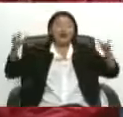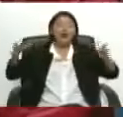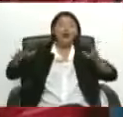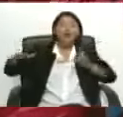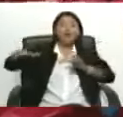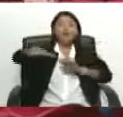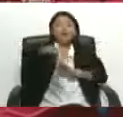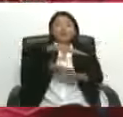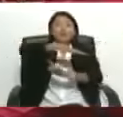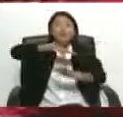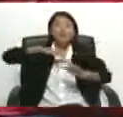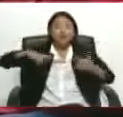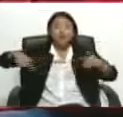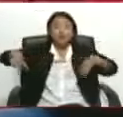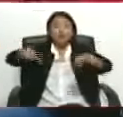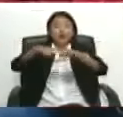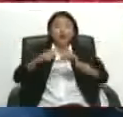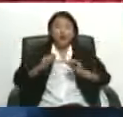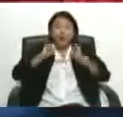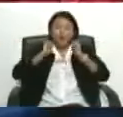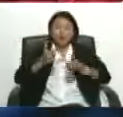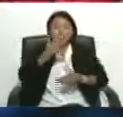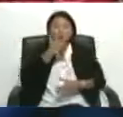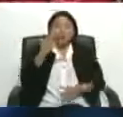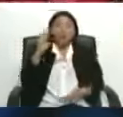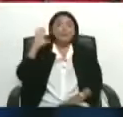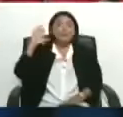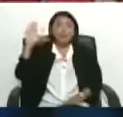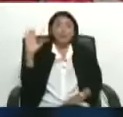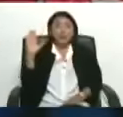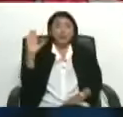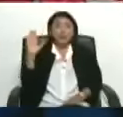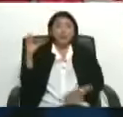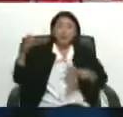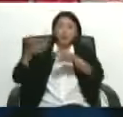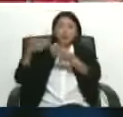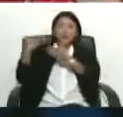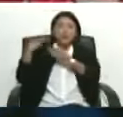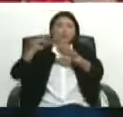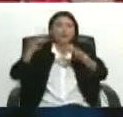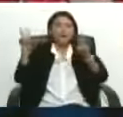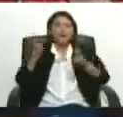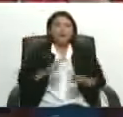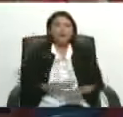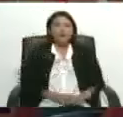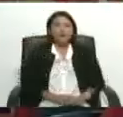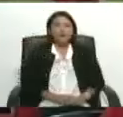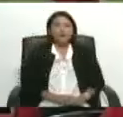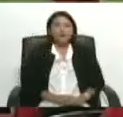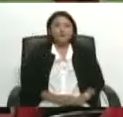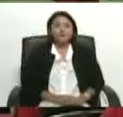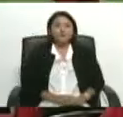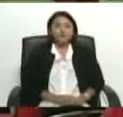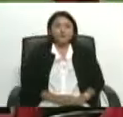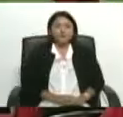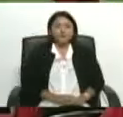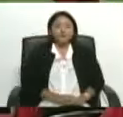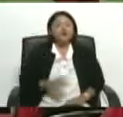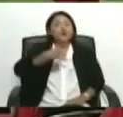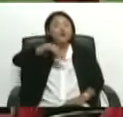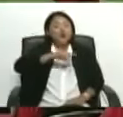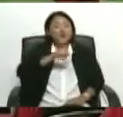Ese es el acto de instalación y juramentación de las unidades populares para la paz. Ahora nos toca la tarea de